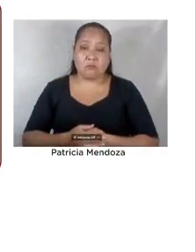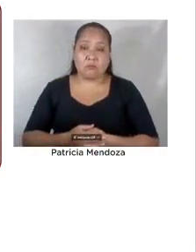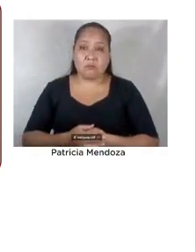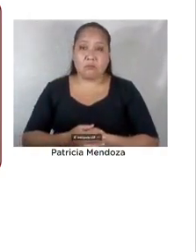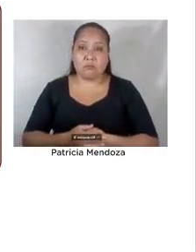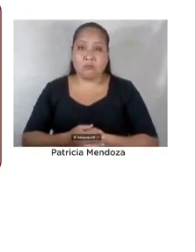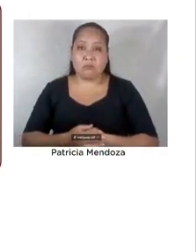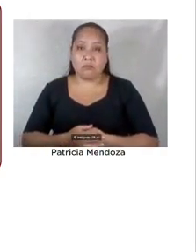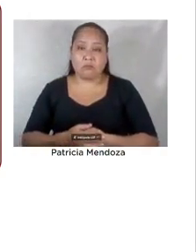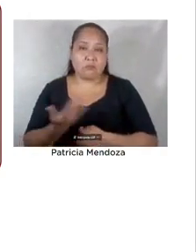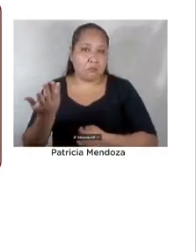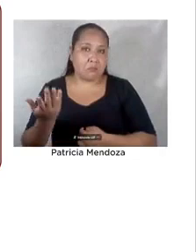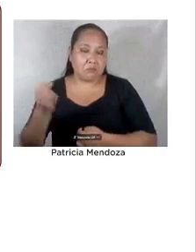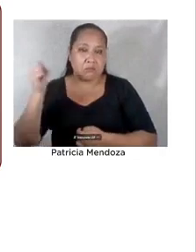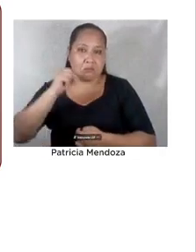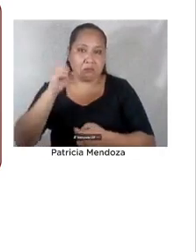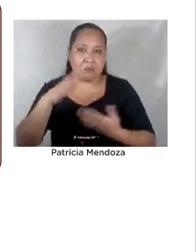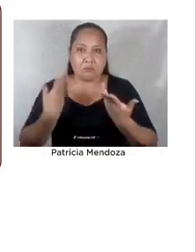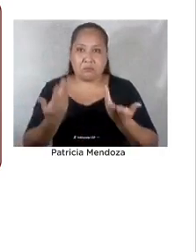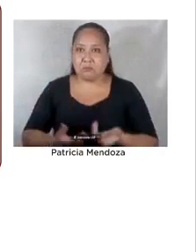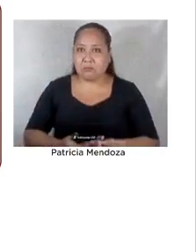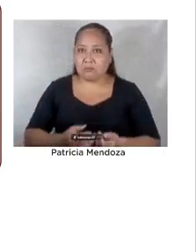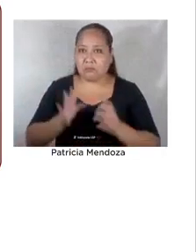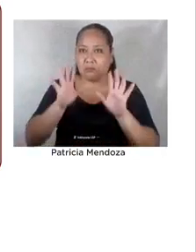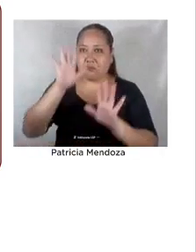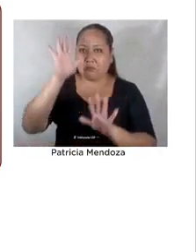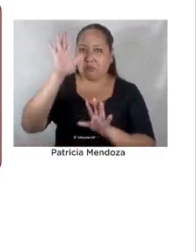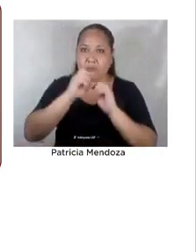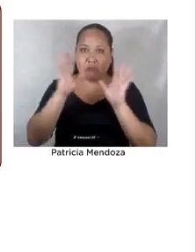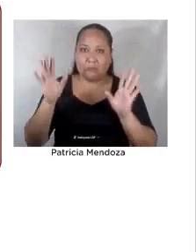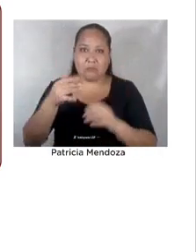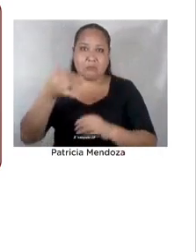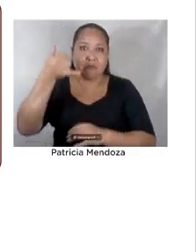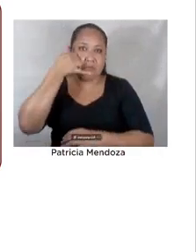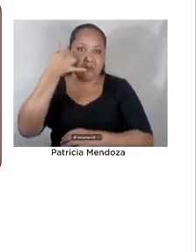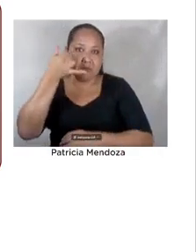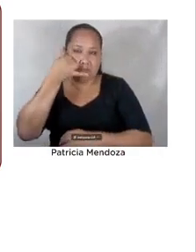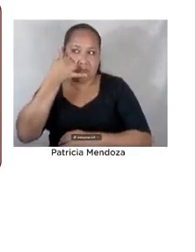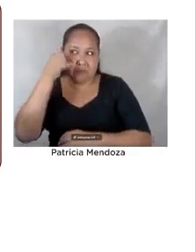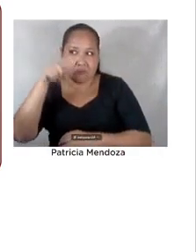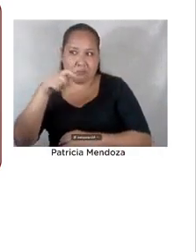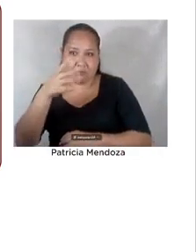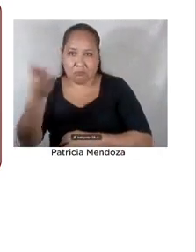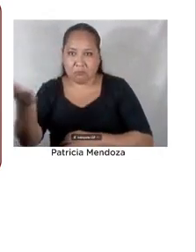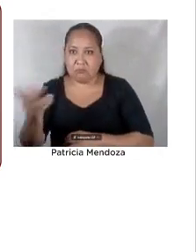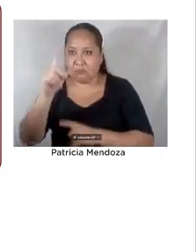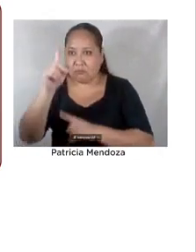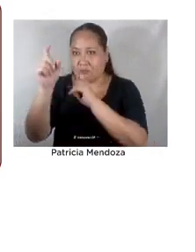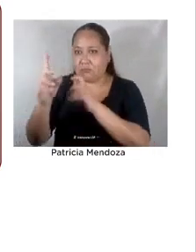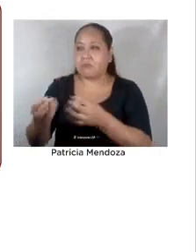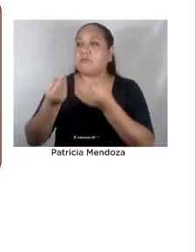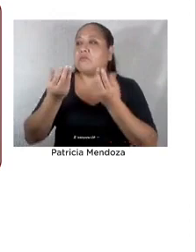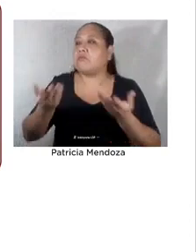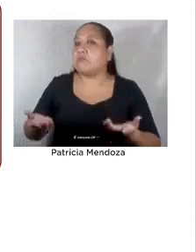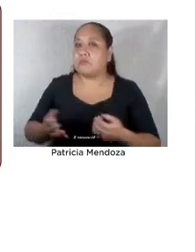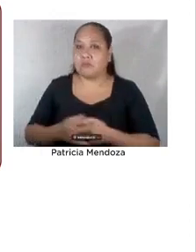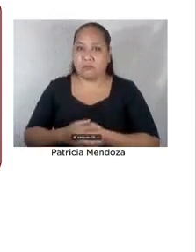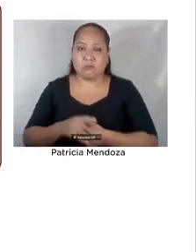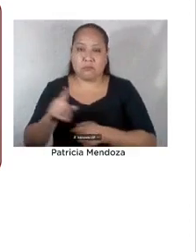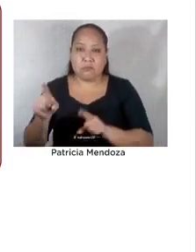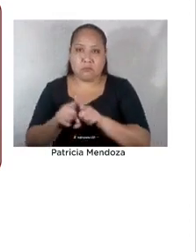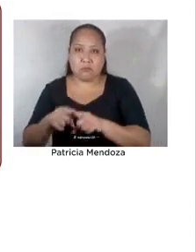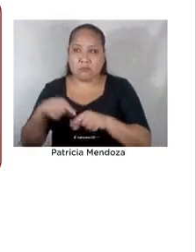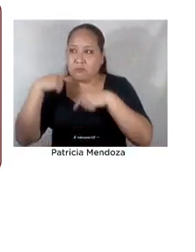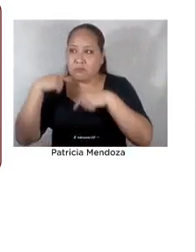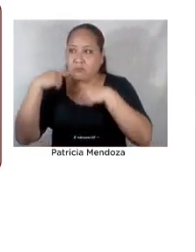con menor excusa, por lo menos cada 15 días no debería dejar de llamarles, no debería dejar de preguntar por cómo están, no debería también de contarles